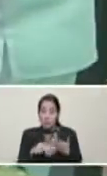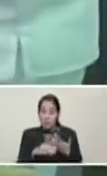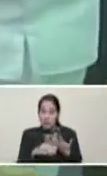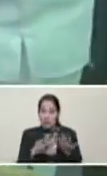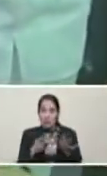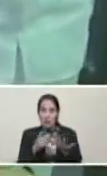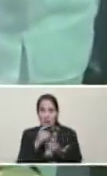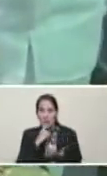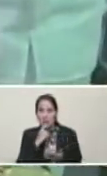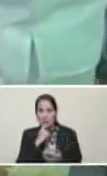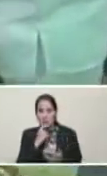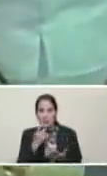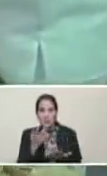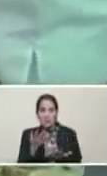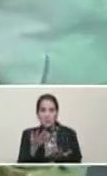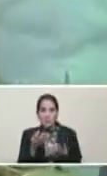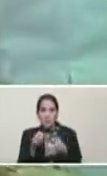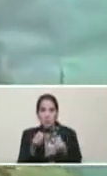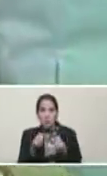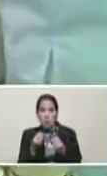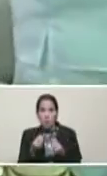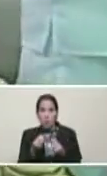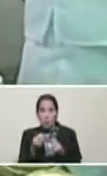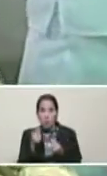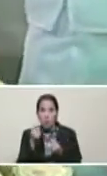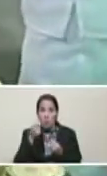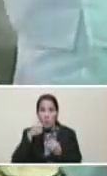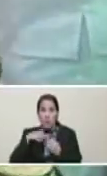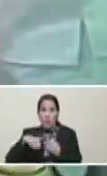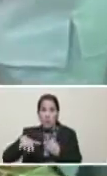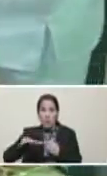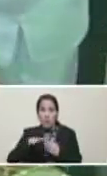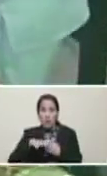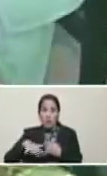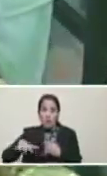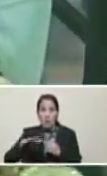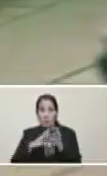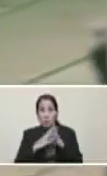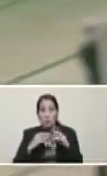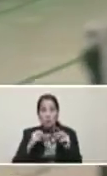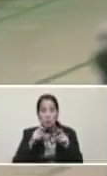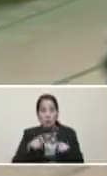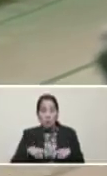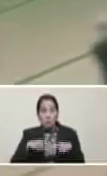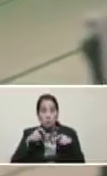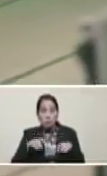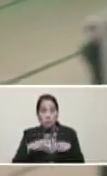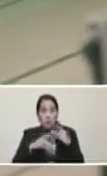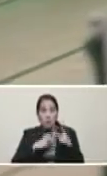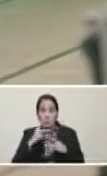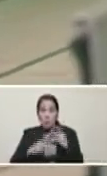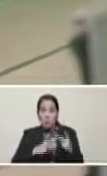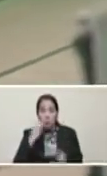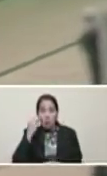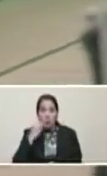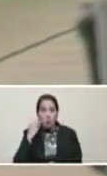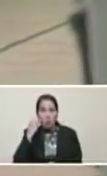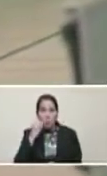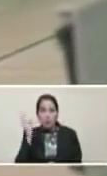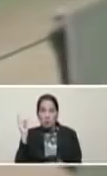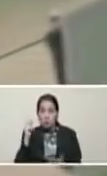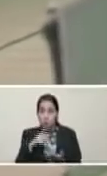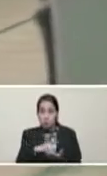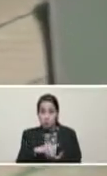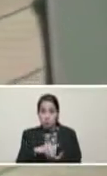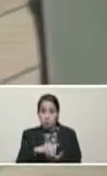desde el campo desde los sectores productivos desde la producción primaria en el caso del tomate a esta planta